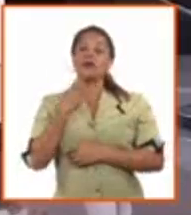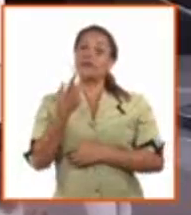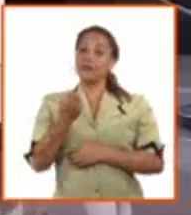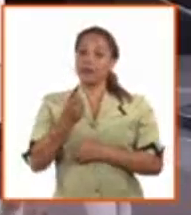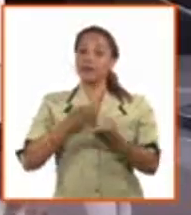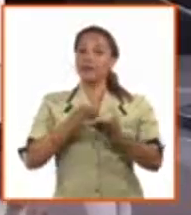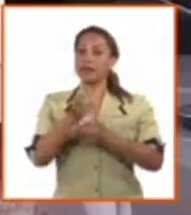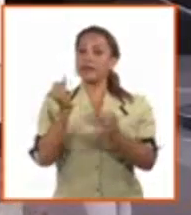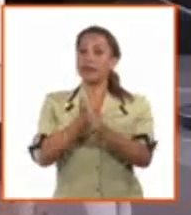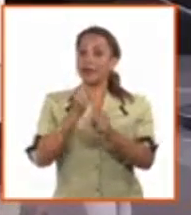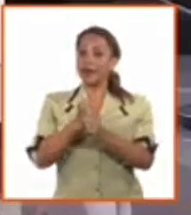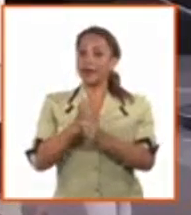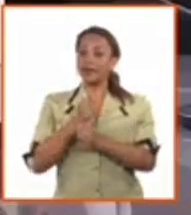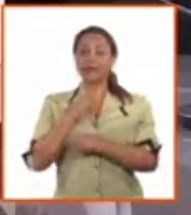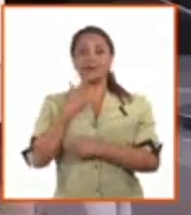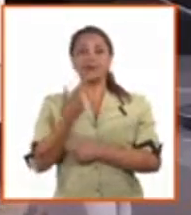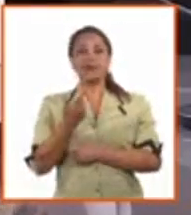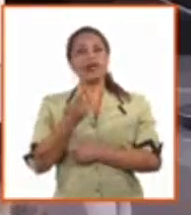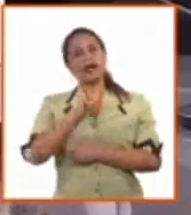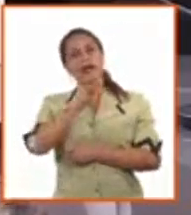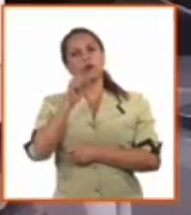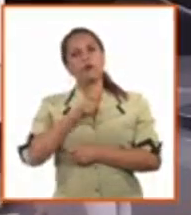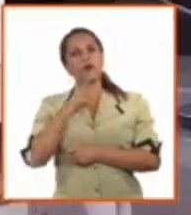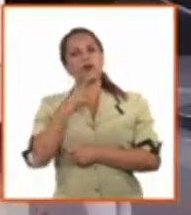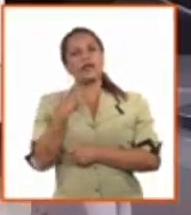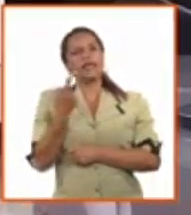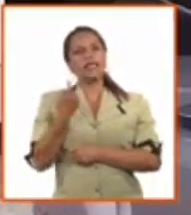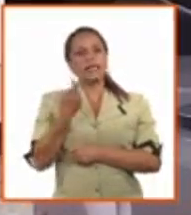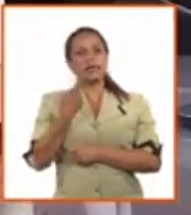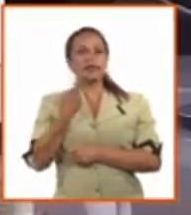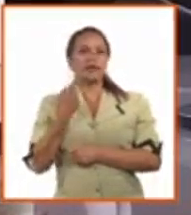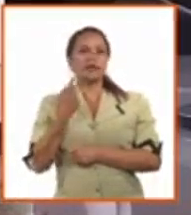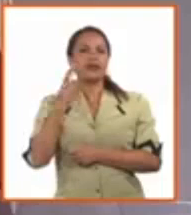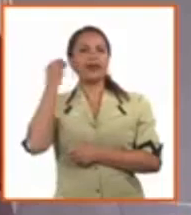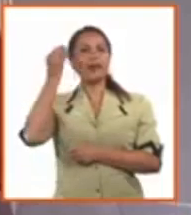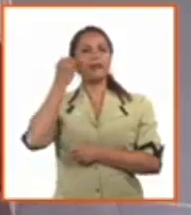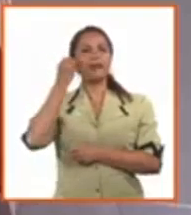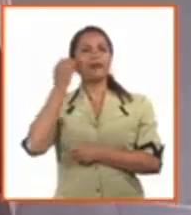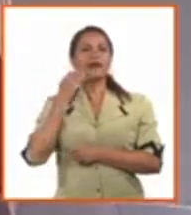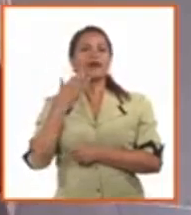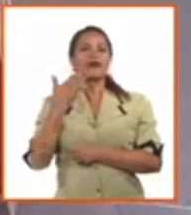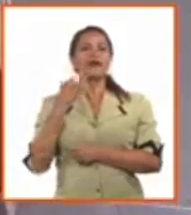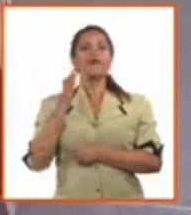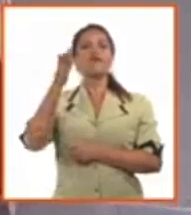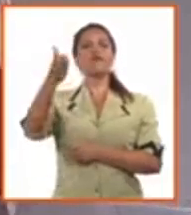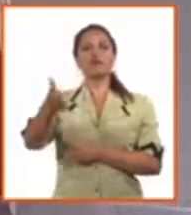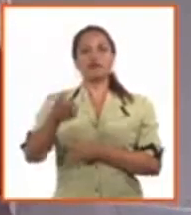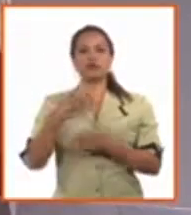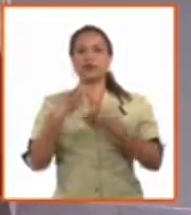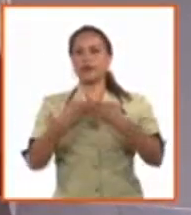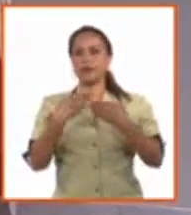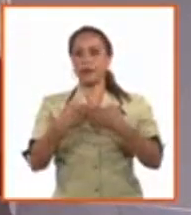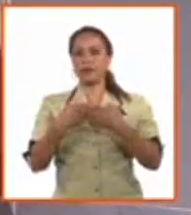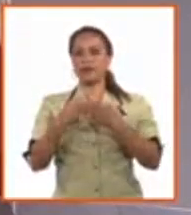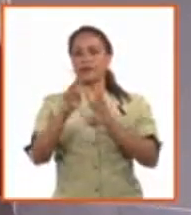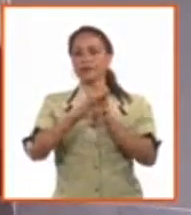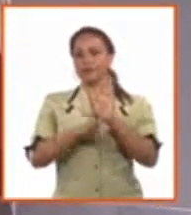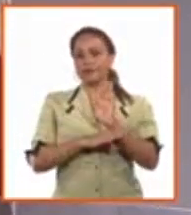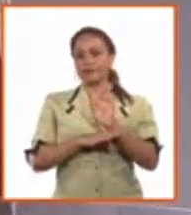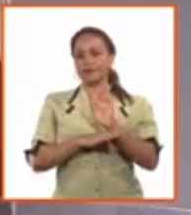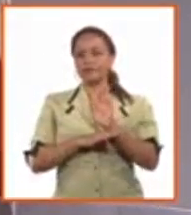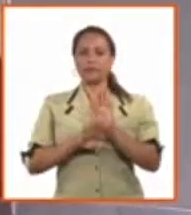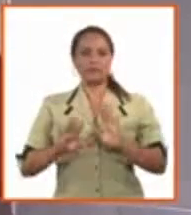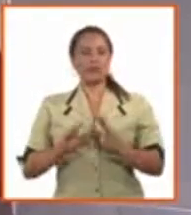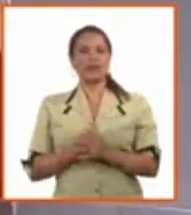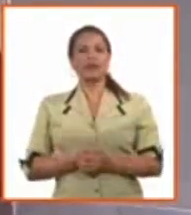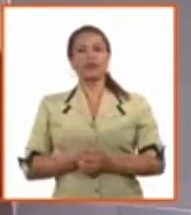por el camino todavía es largo cuáles son los retos que tiene por delante la industria de software q bueno randy mira yo voy a